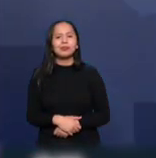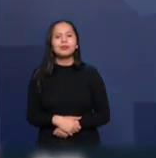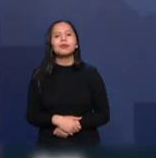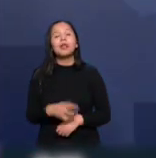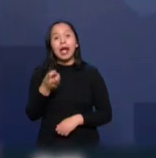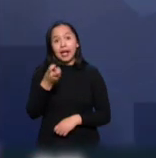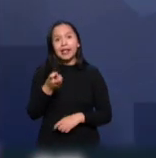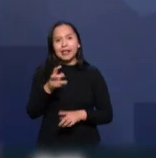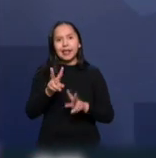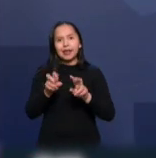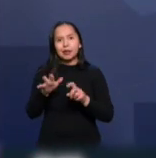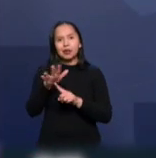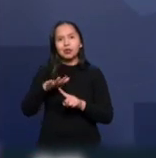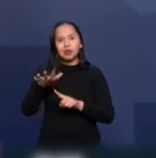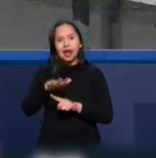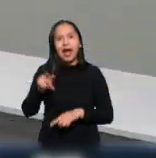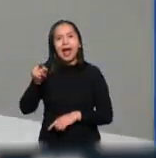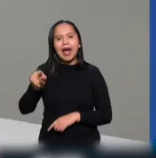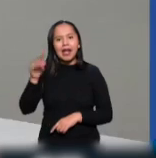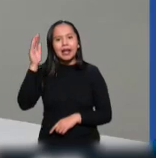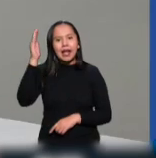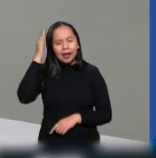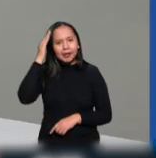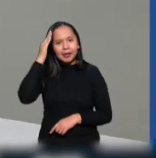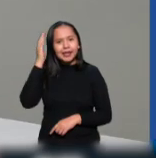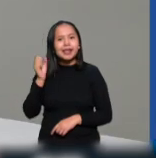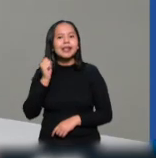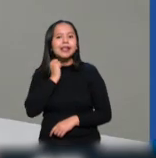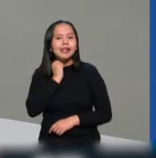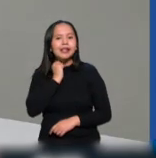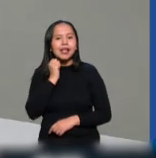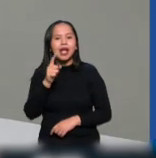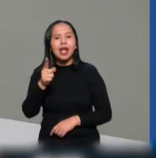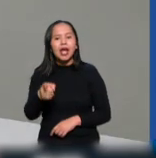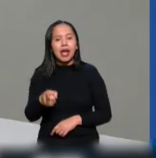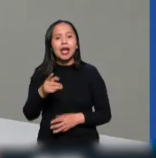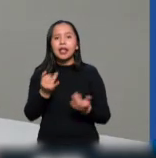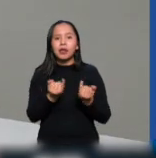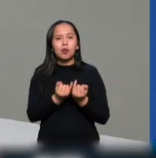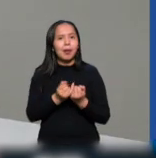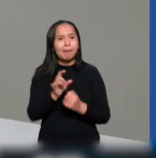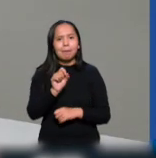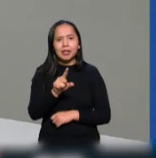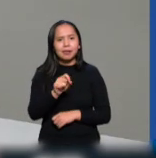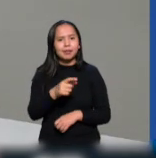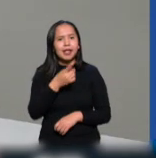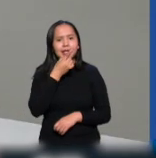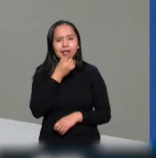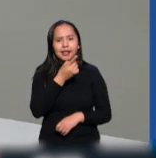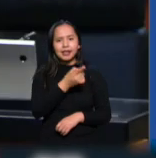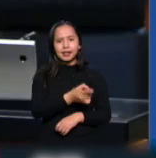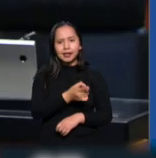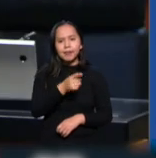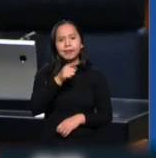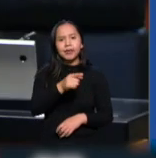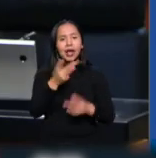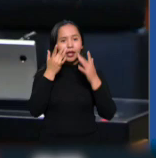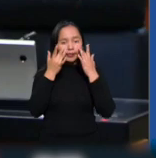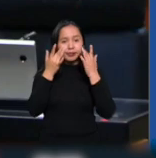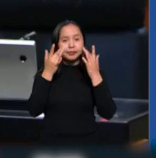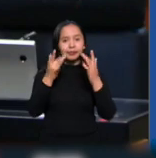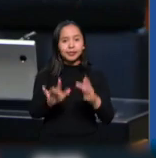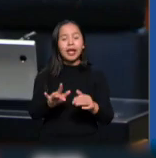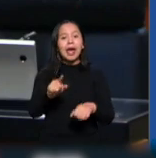En este contexto, el presidente de la mesa directiva del Senado, Gerardo Fernández Noroña, también criticó el papel de los ministros que advirtieron su renuncia